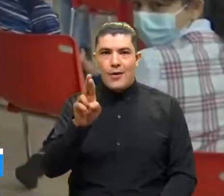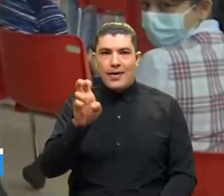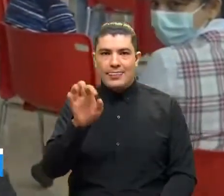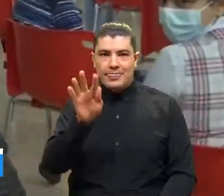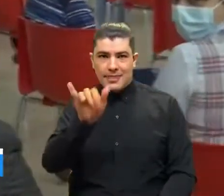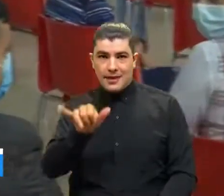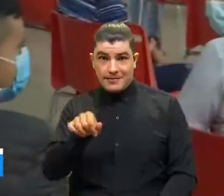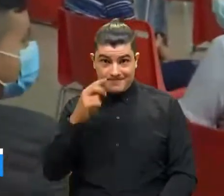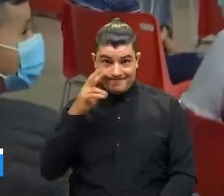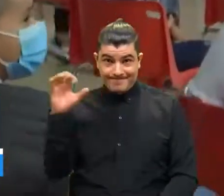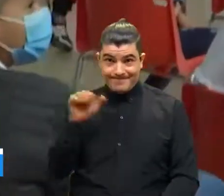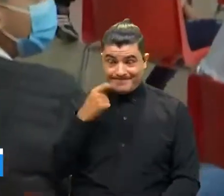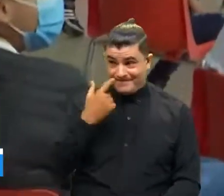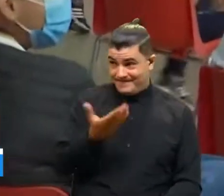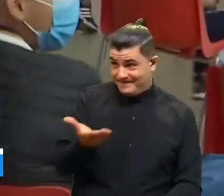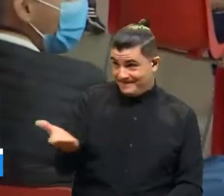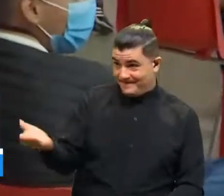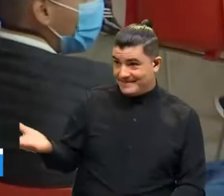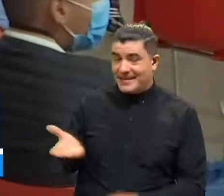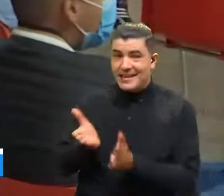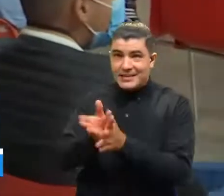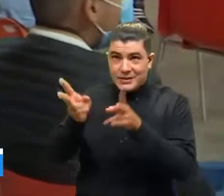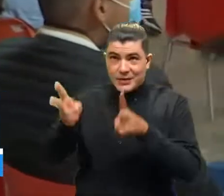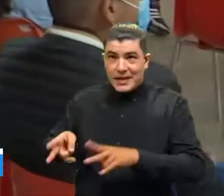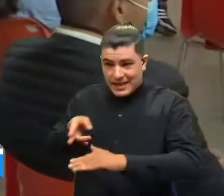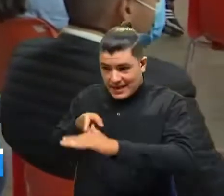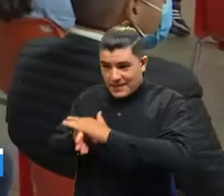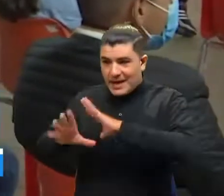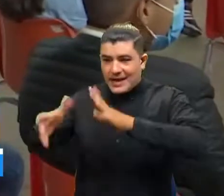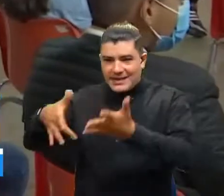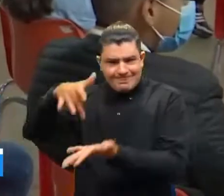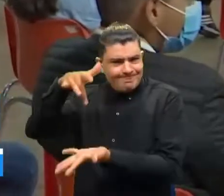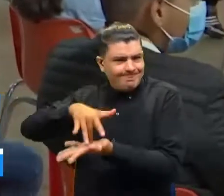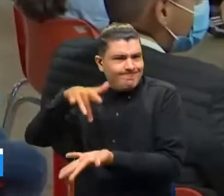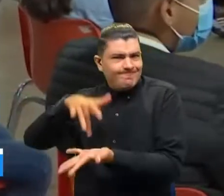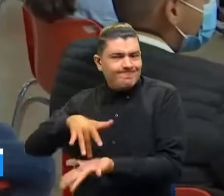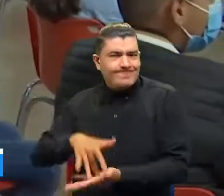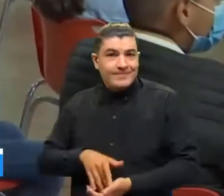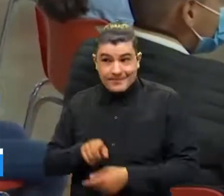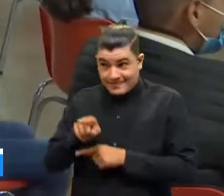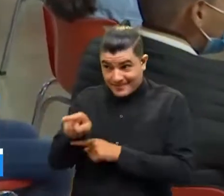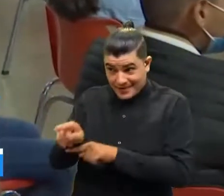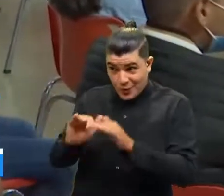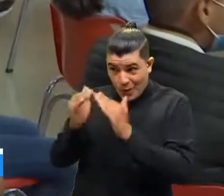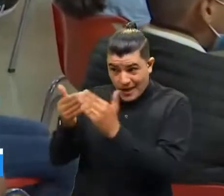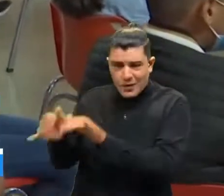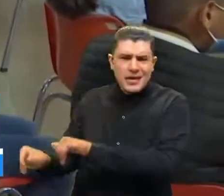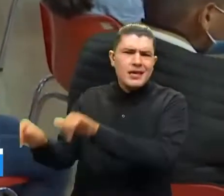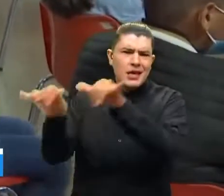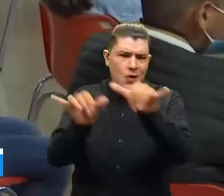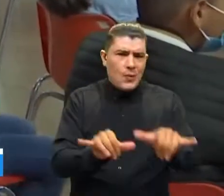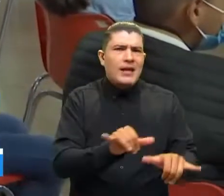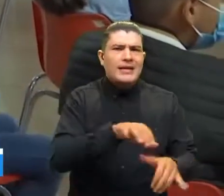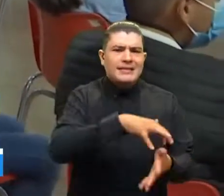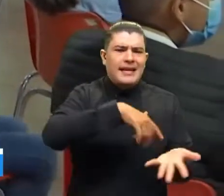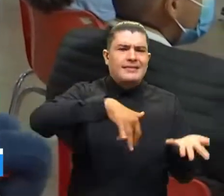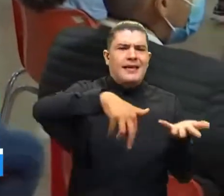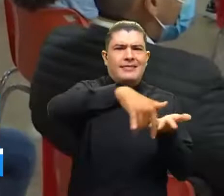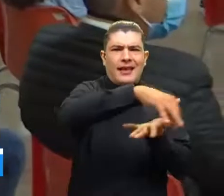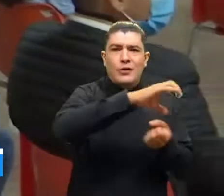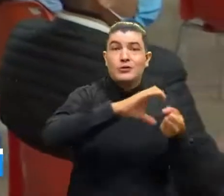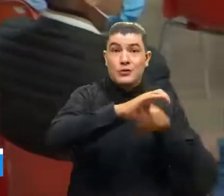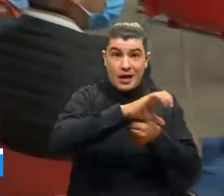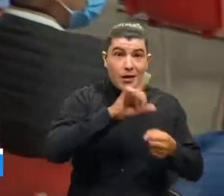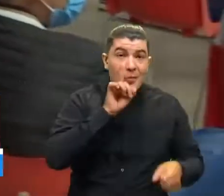el 100 por ciento a la presencialidad pues así como ellos más de 78 mil estudiantes en la capital